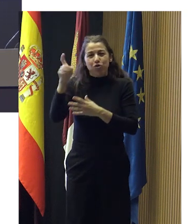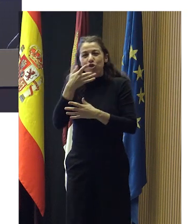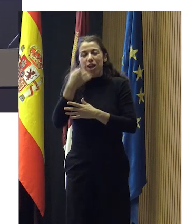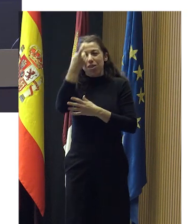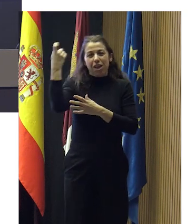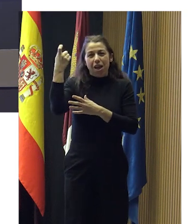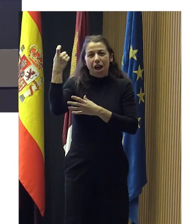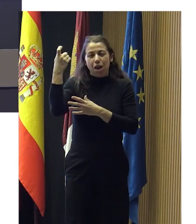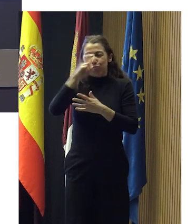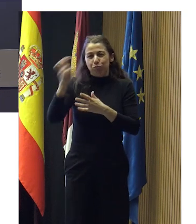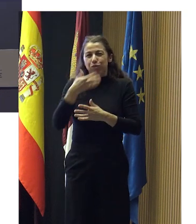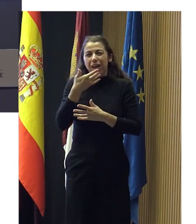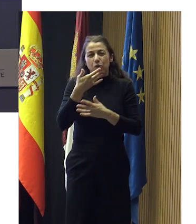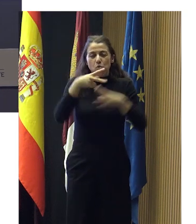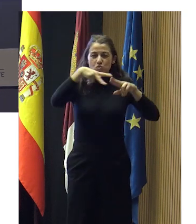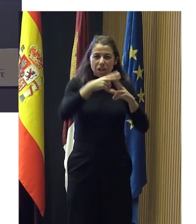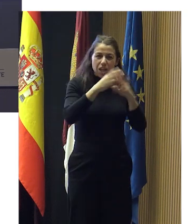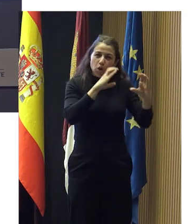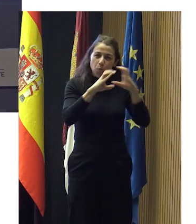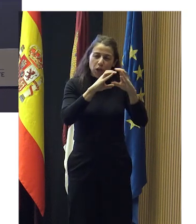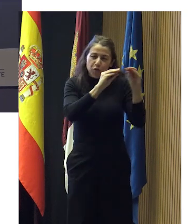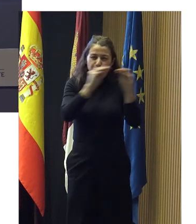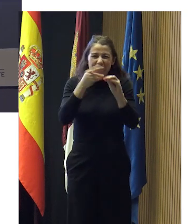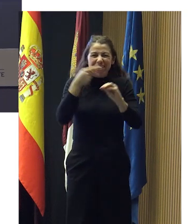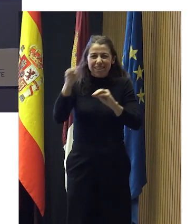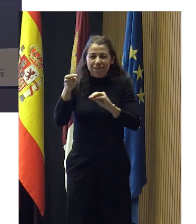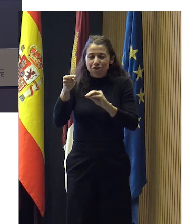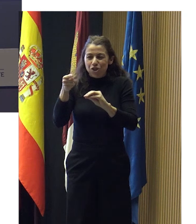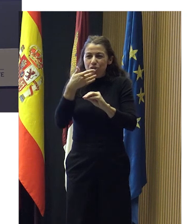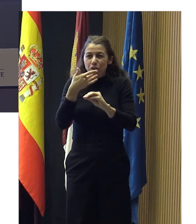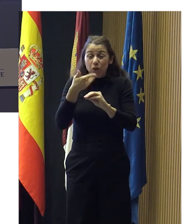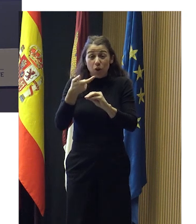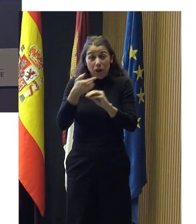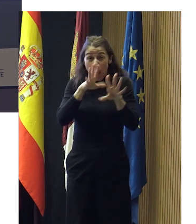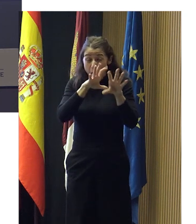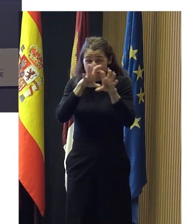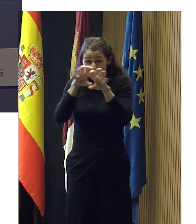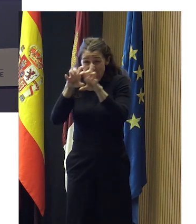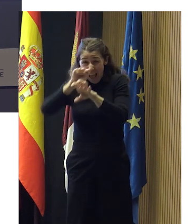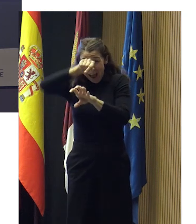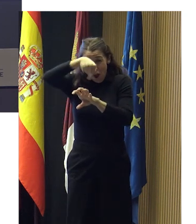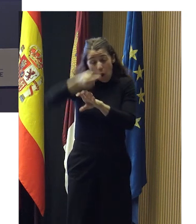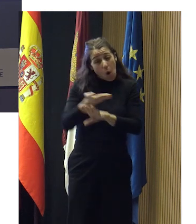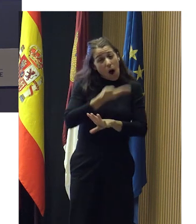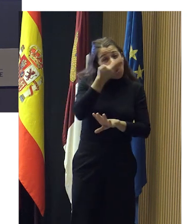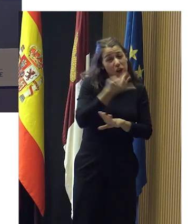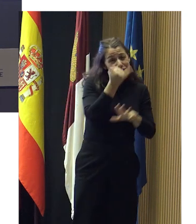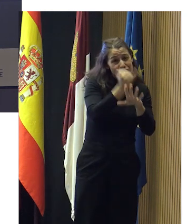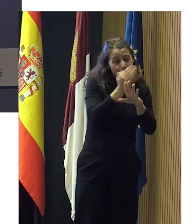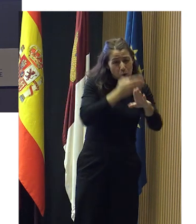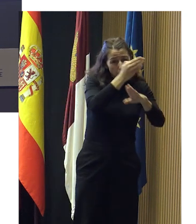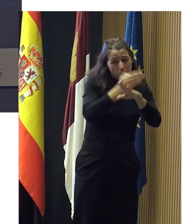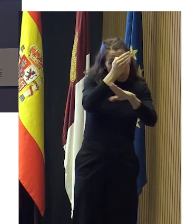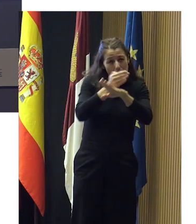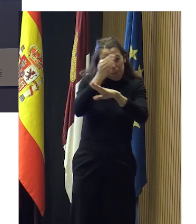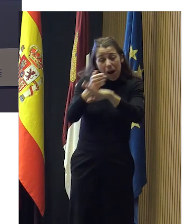se les forma en comunicación. Y ellos, con todo lo que han aprendido en ese taller, luego van a colegios e institutos